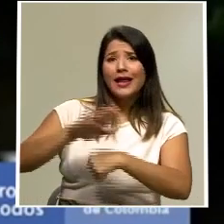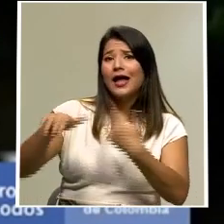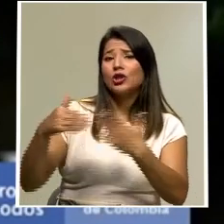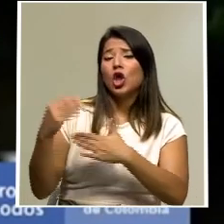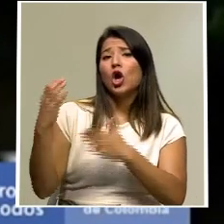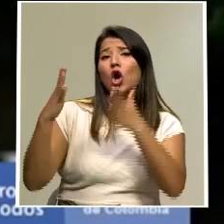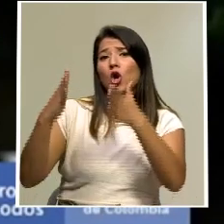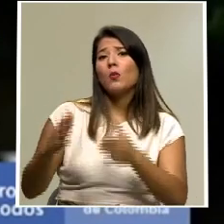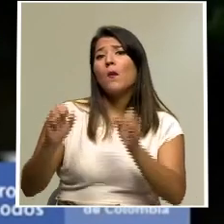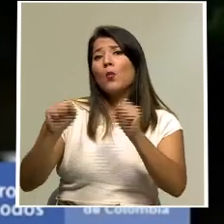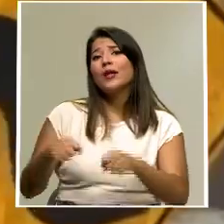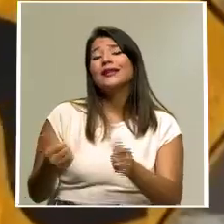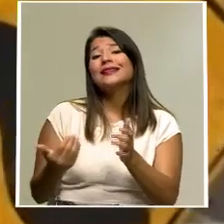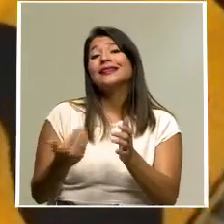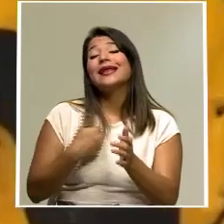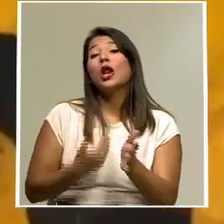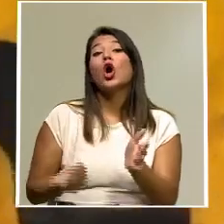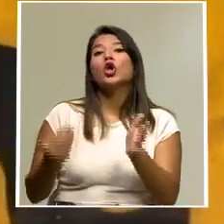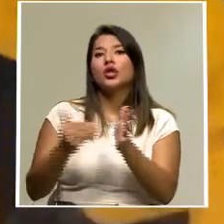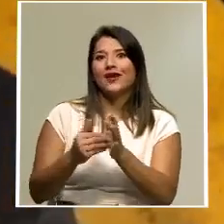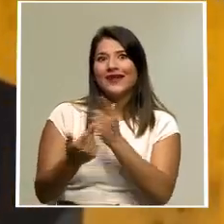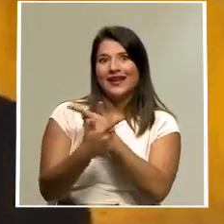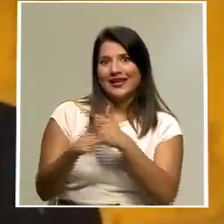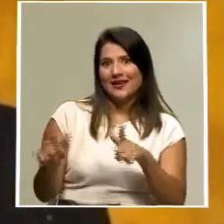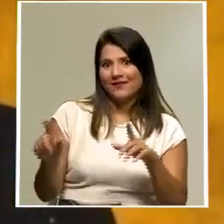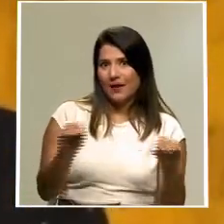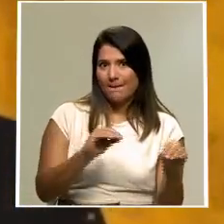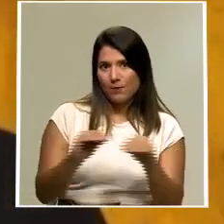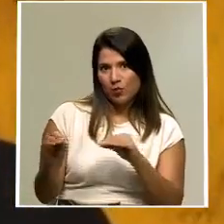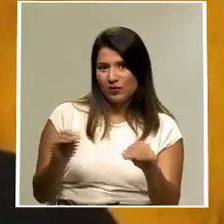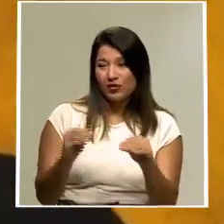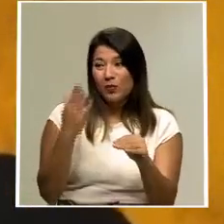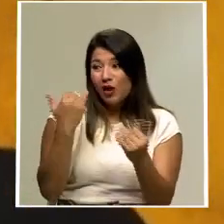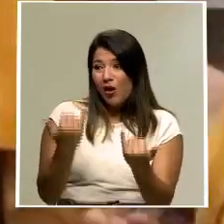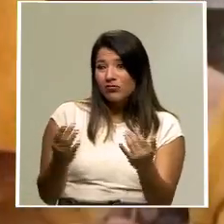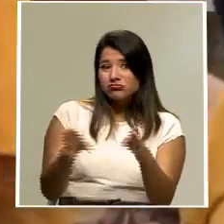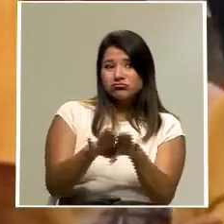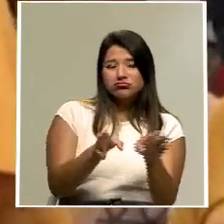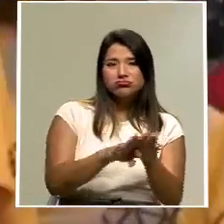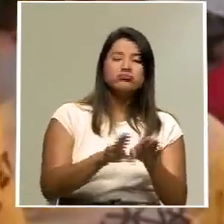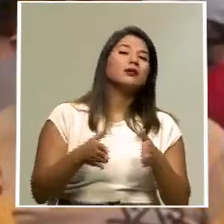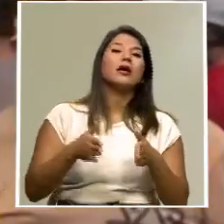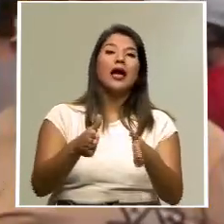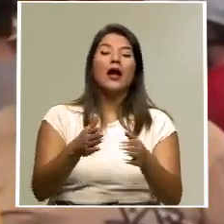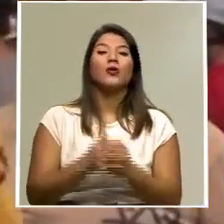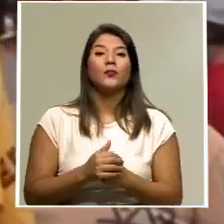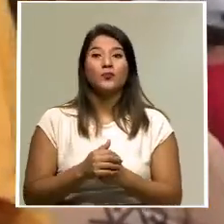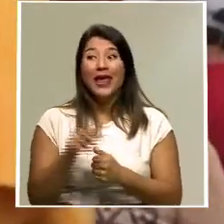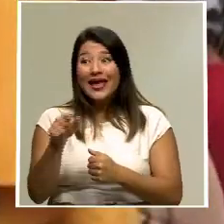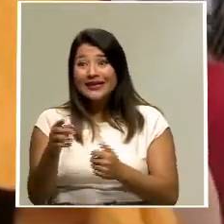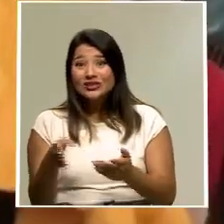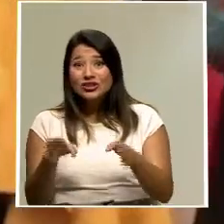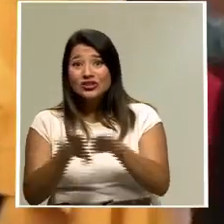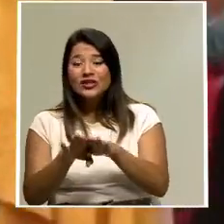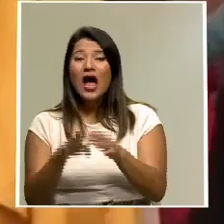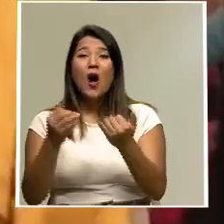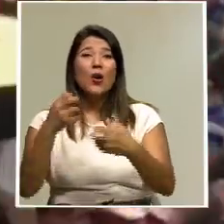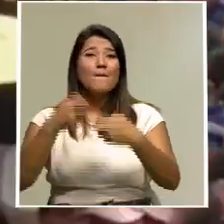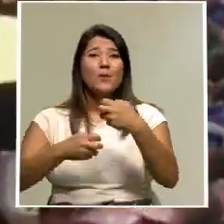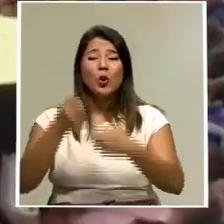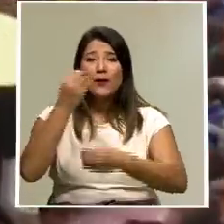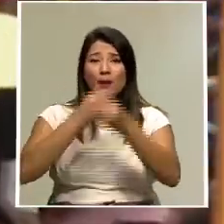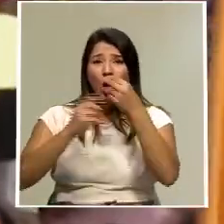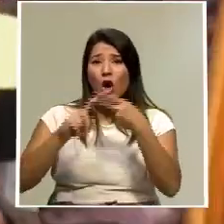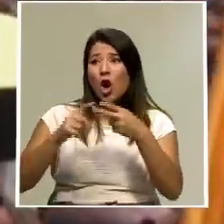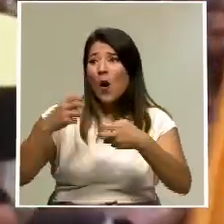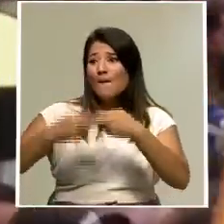recuperar la movilidad. El discurso de mano dura de Duque contra los bloqueos, que han provocado problemas de suministro de alimentos y combustible